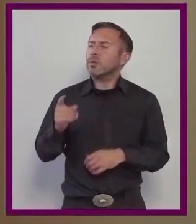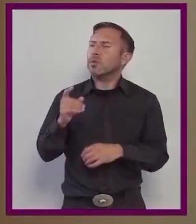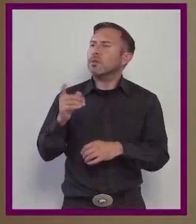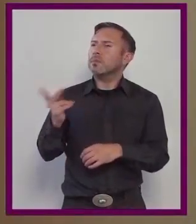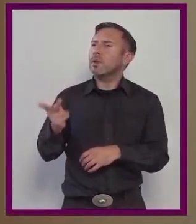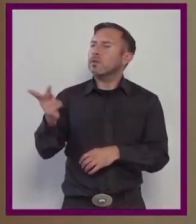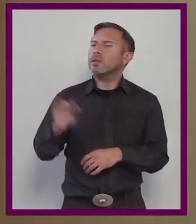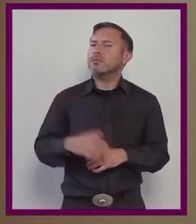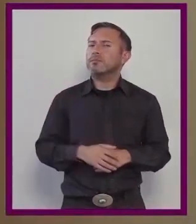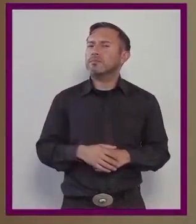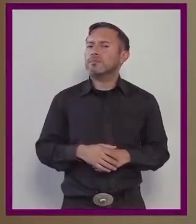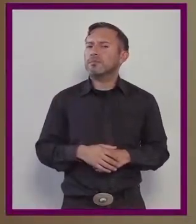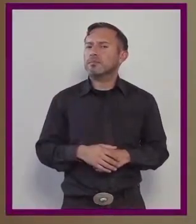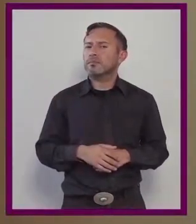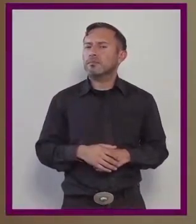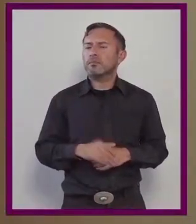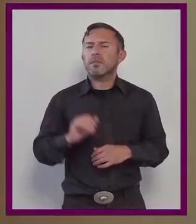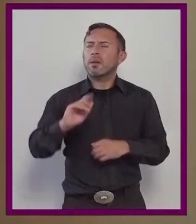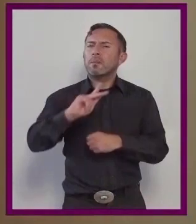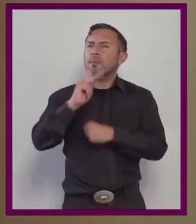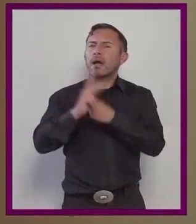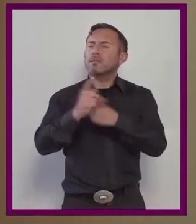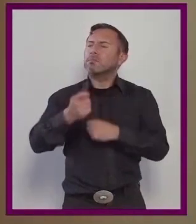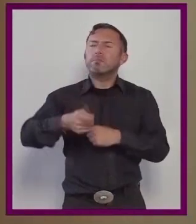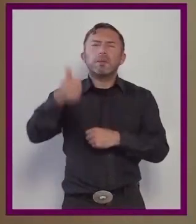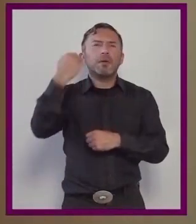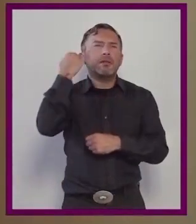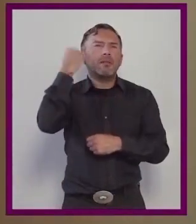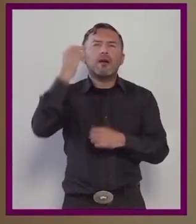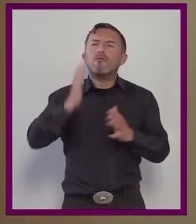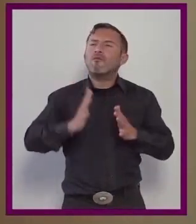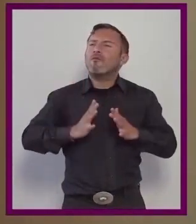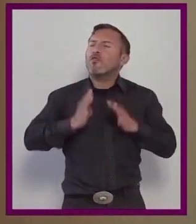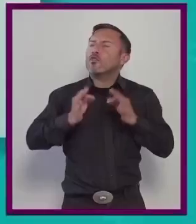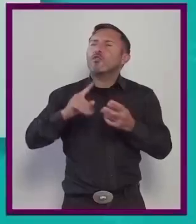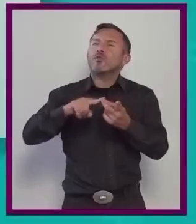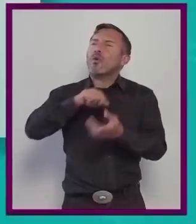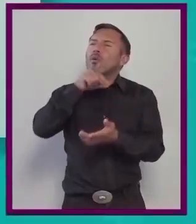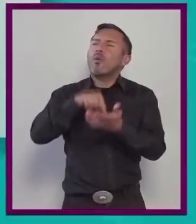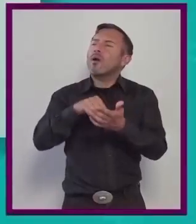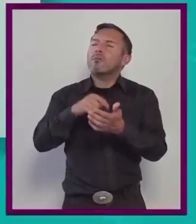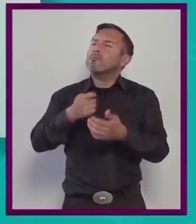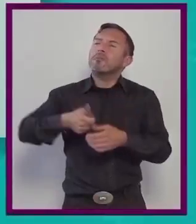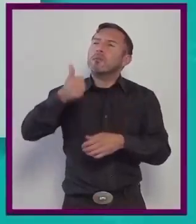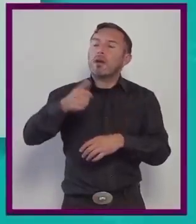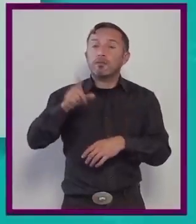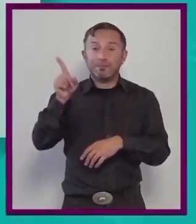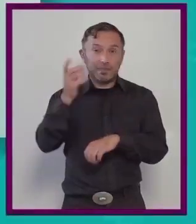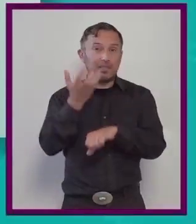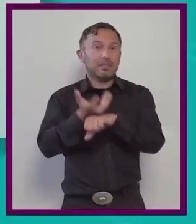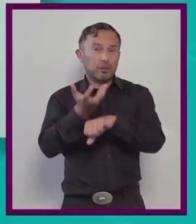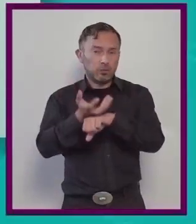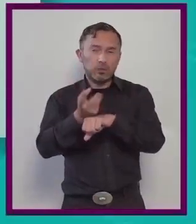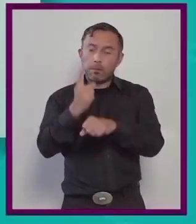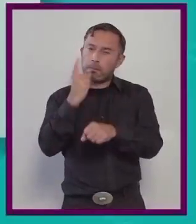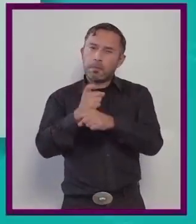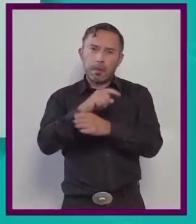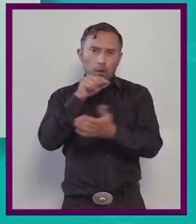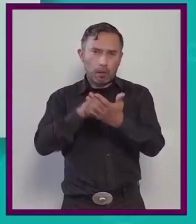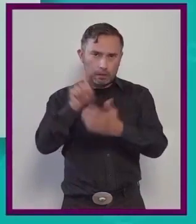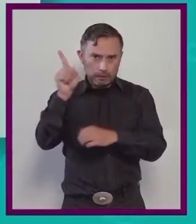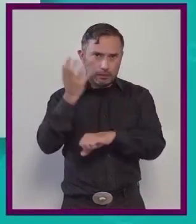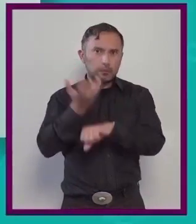hacer esta pregunta. ¿Cuál es el país que lo implementa? ¿De dónde surge? Sobre todo de Estados Unidos, es de